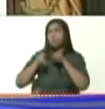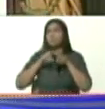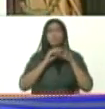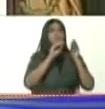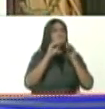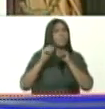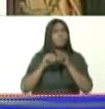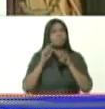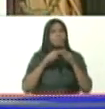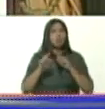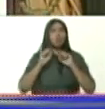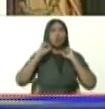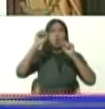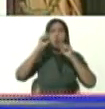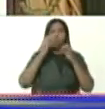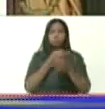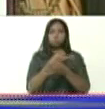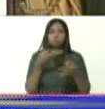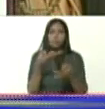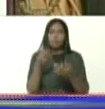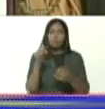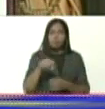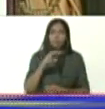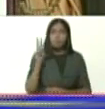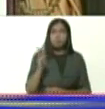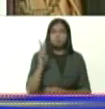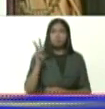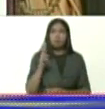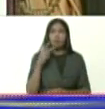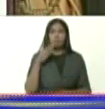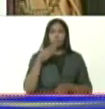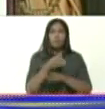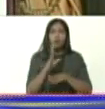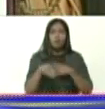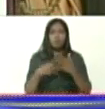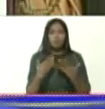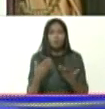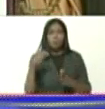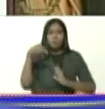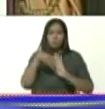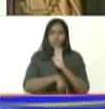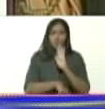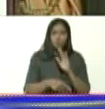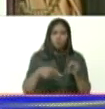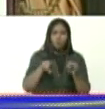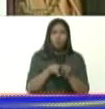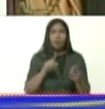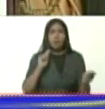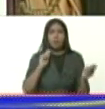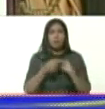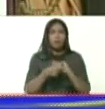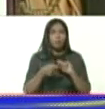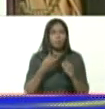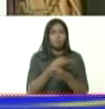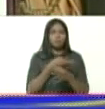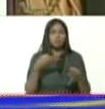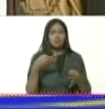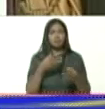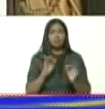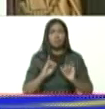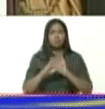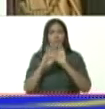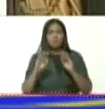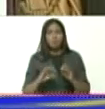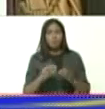los logros maravillosos que van en profundidad como cambios estructurales en la